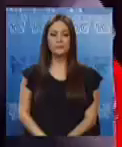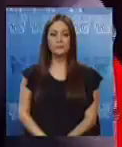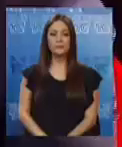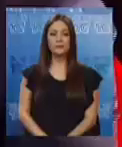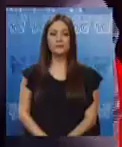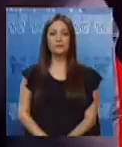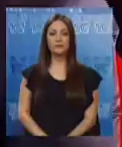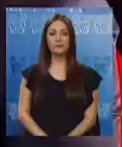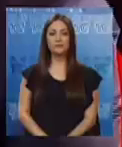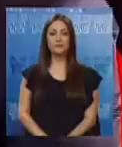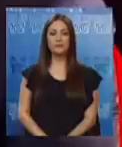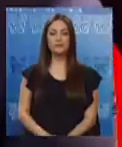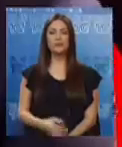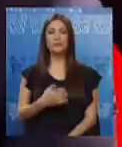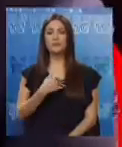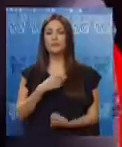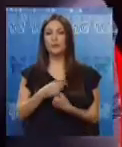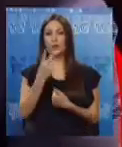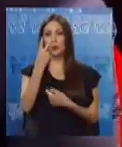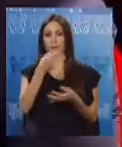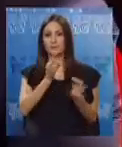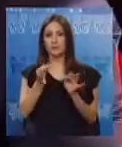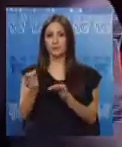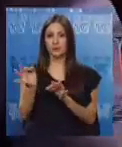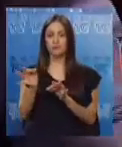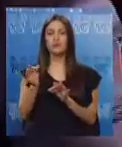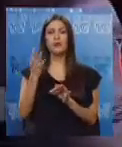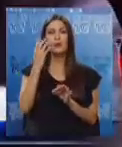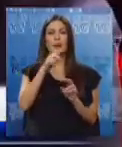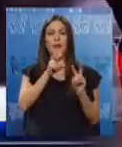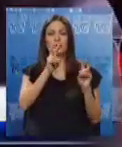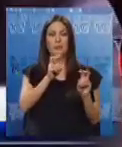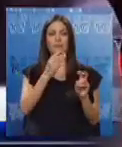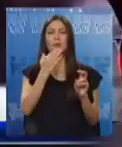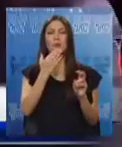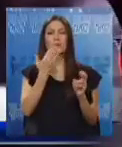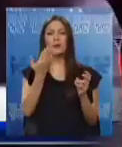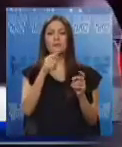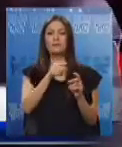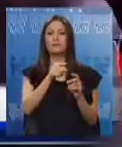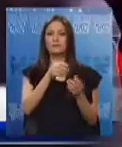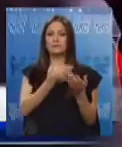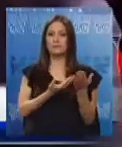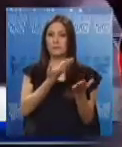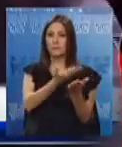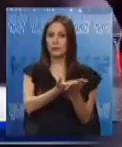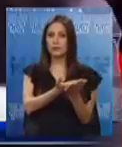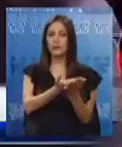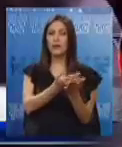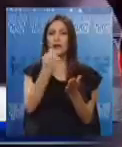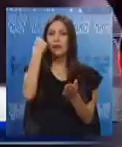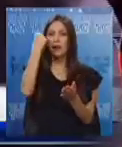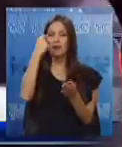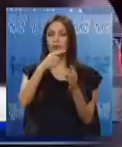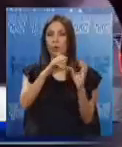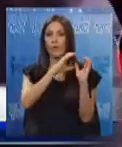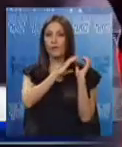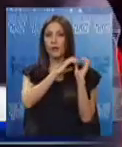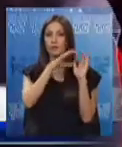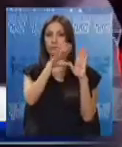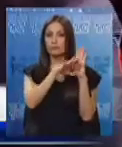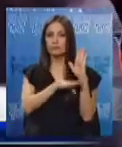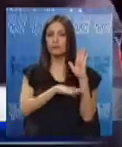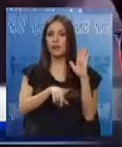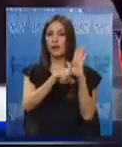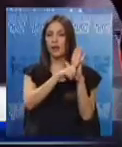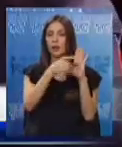La ley tiene dos partes, una parte dogmática y una parte estructural. En la parte dogmática plantea un conjunto de derechos y obligaciones.